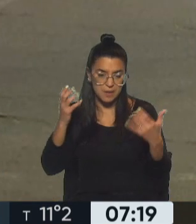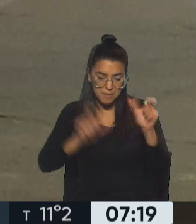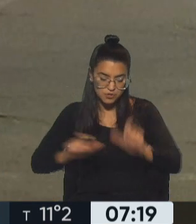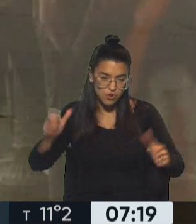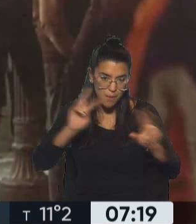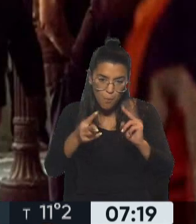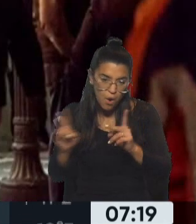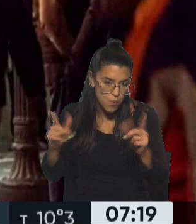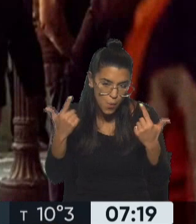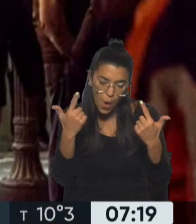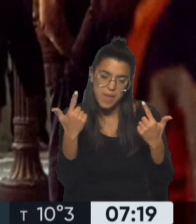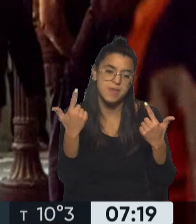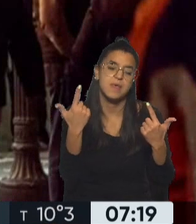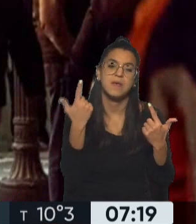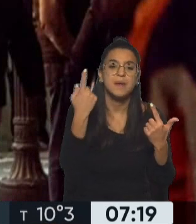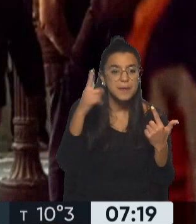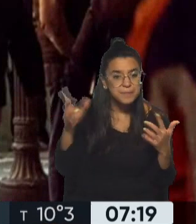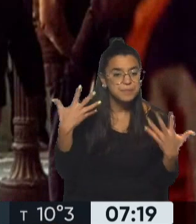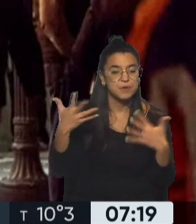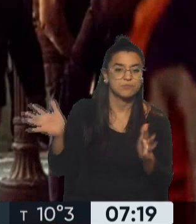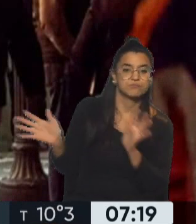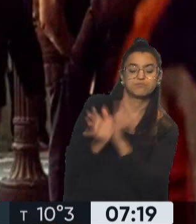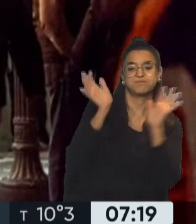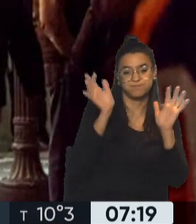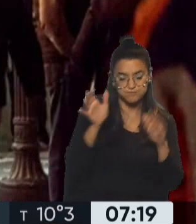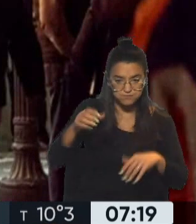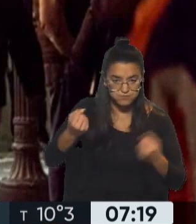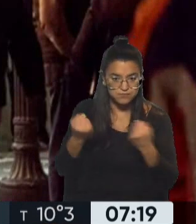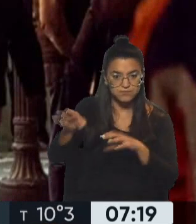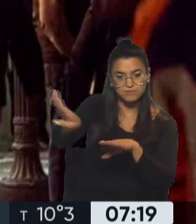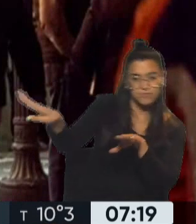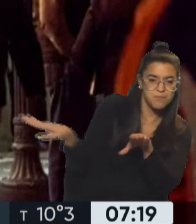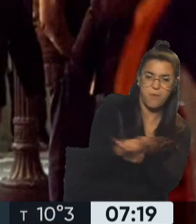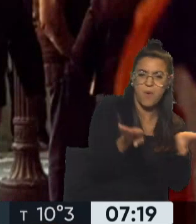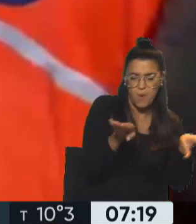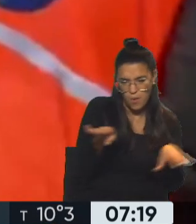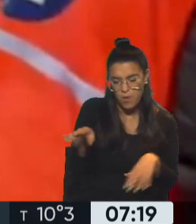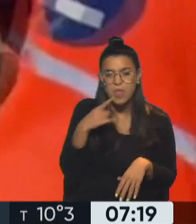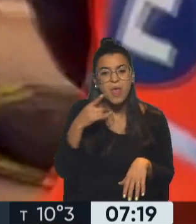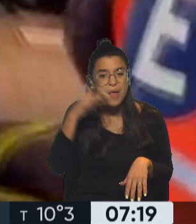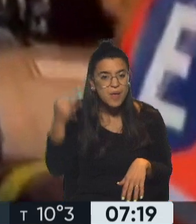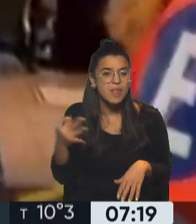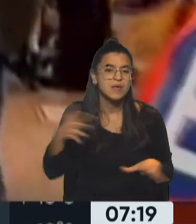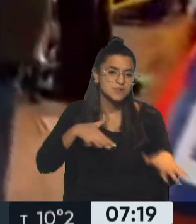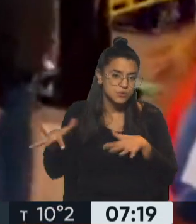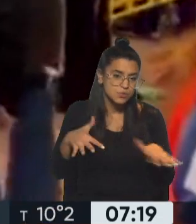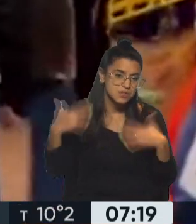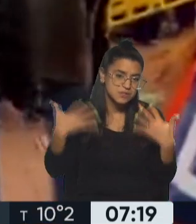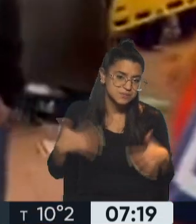fatales, pero bueno, es que te impacte un automóvil, que se lleve puesta a todo el mundo. Realmente fue una situación que